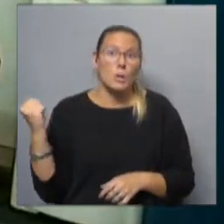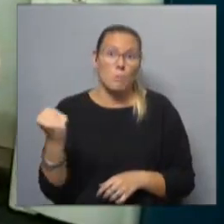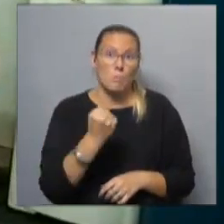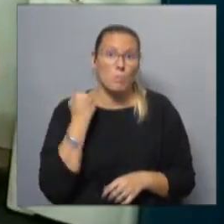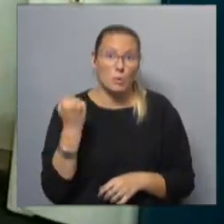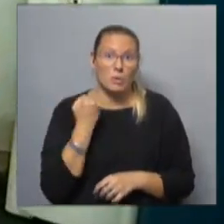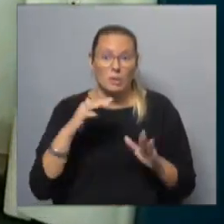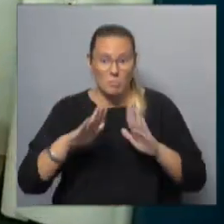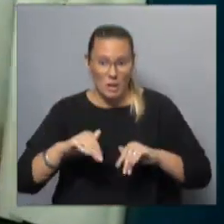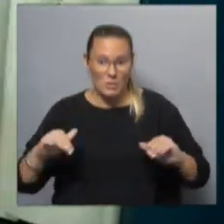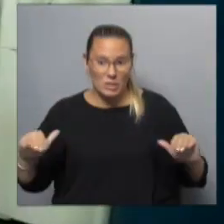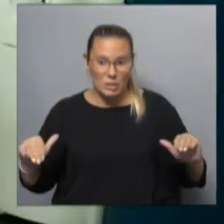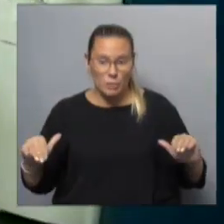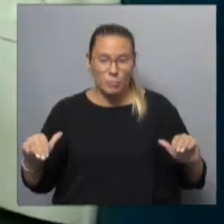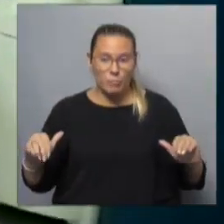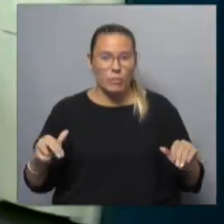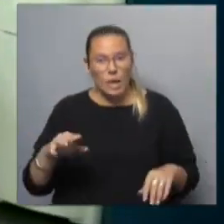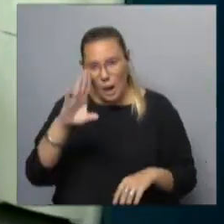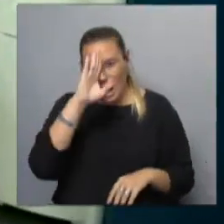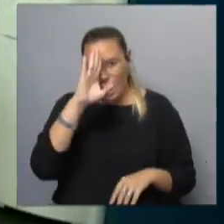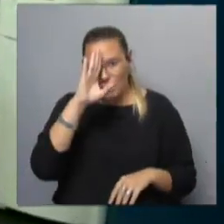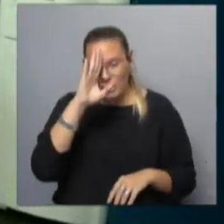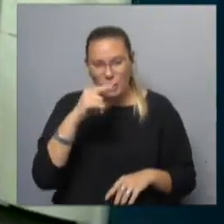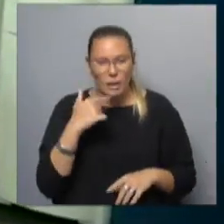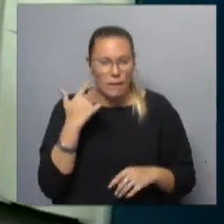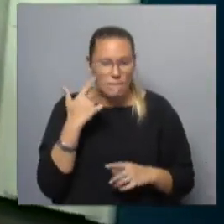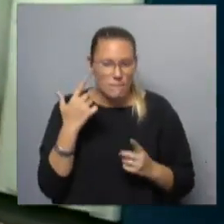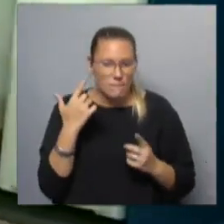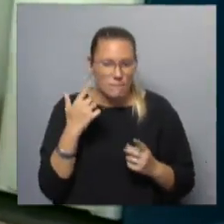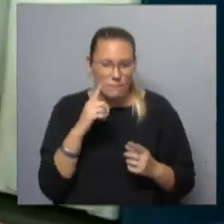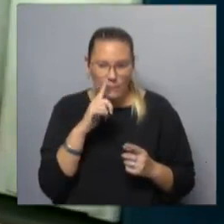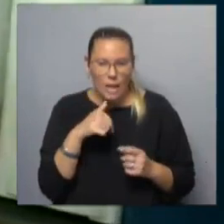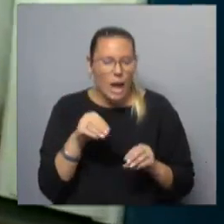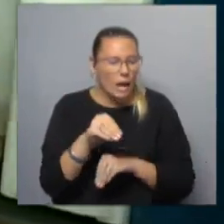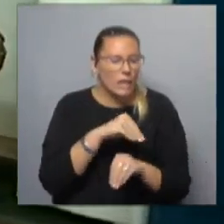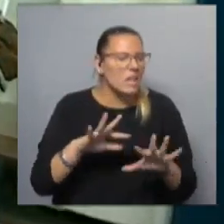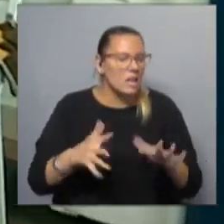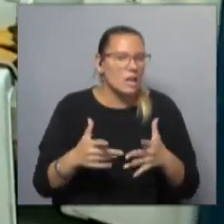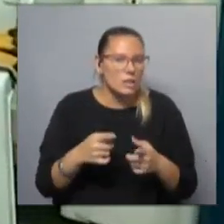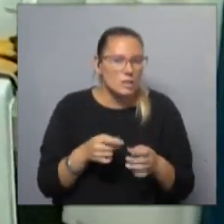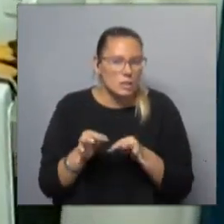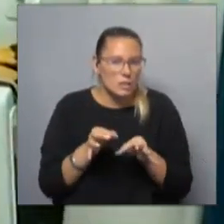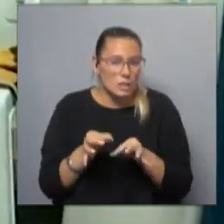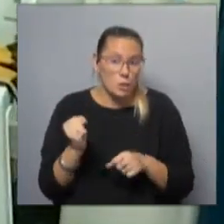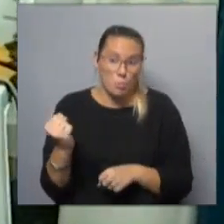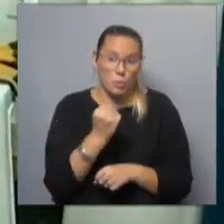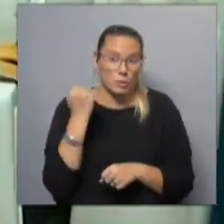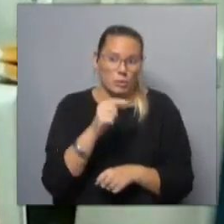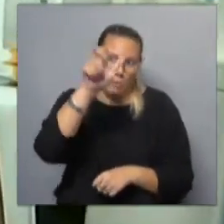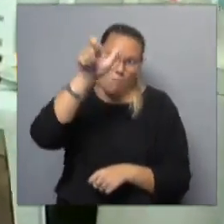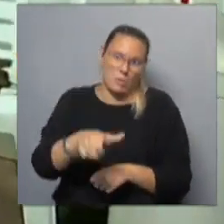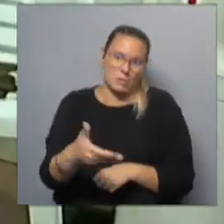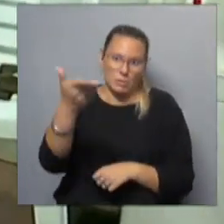importante para los niños es aprender esa destreza de lo que es ajedrez y nada más ni nada menos que de una